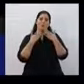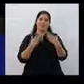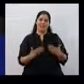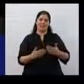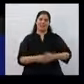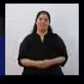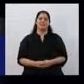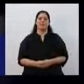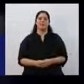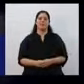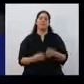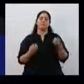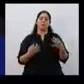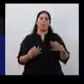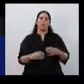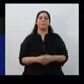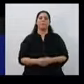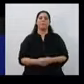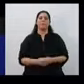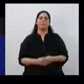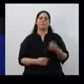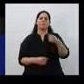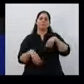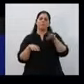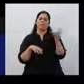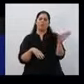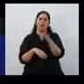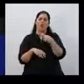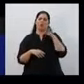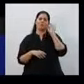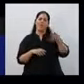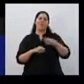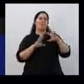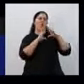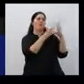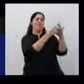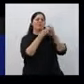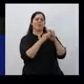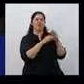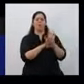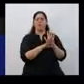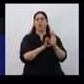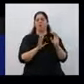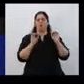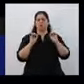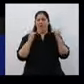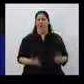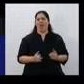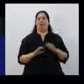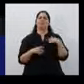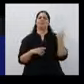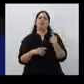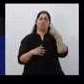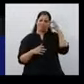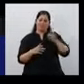gracias miren todos sabemos que la globalización ha venido para quedarse y todos sabemos que tenemos el desafío